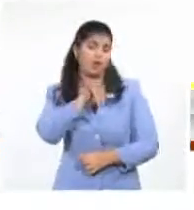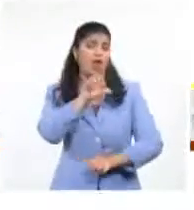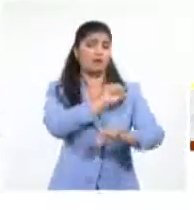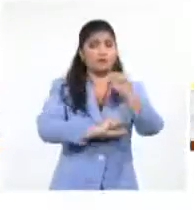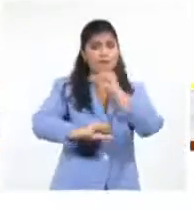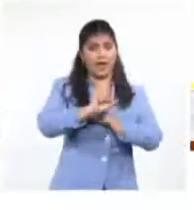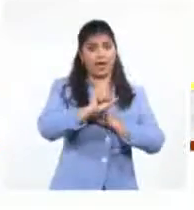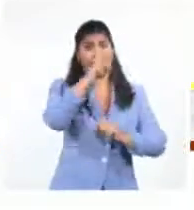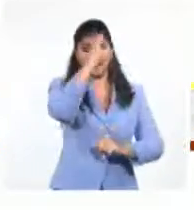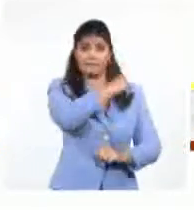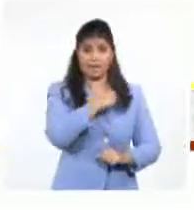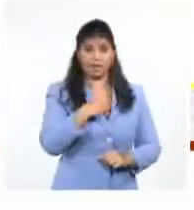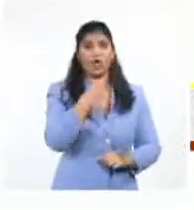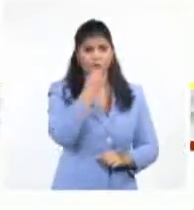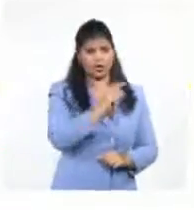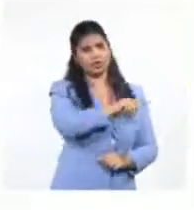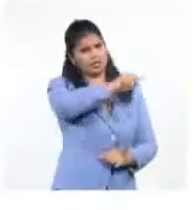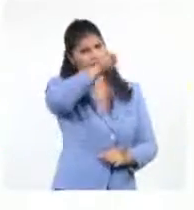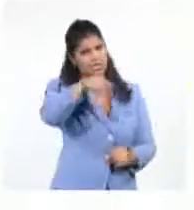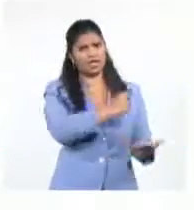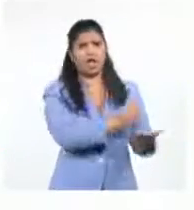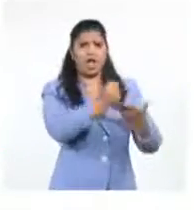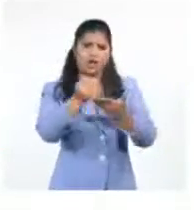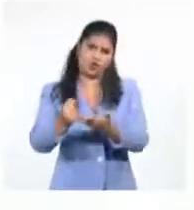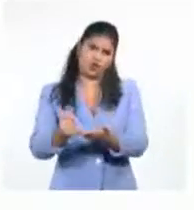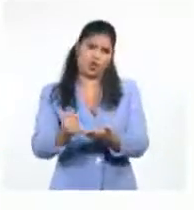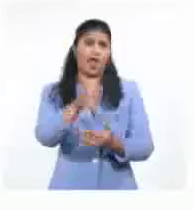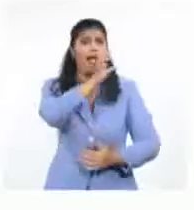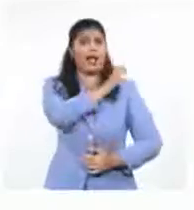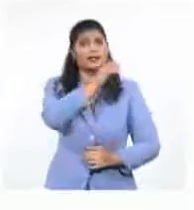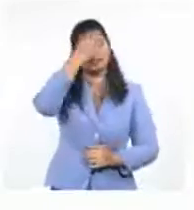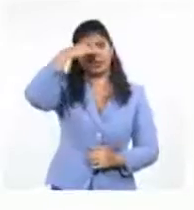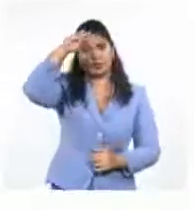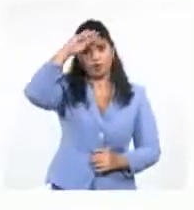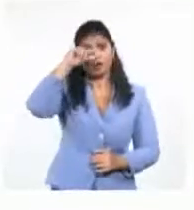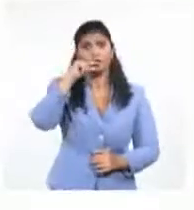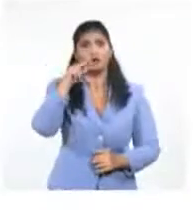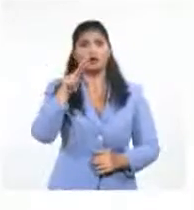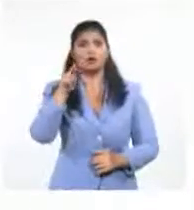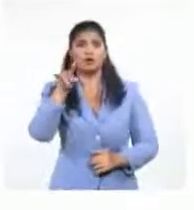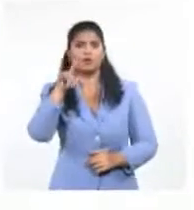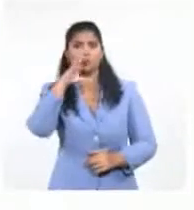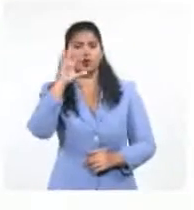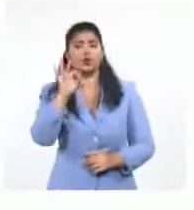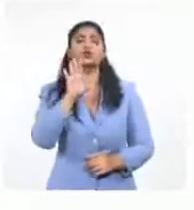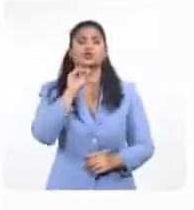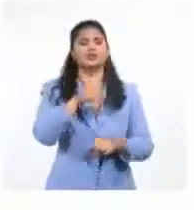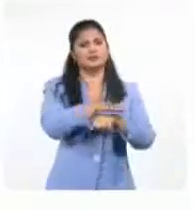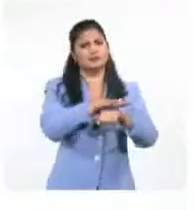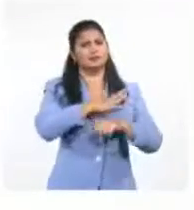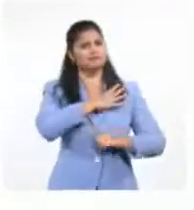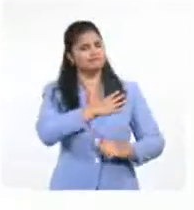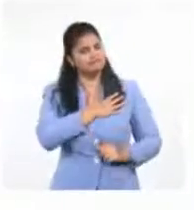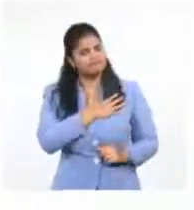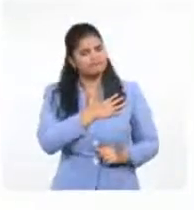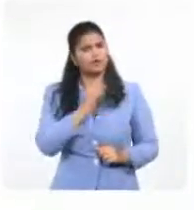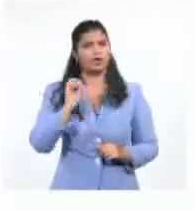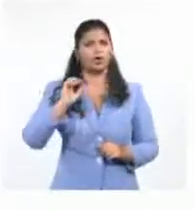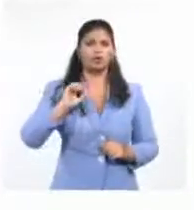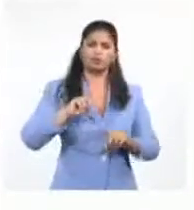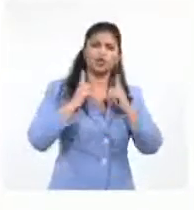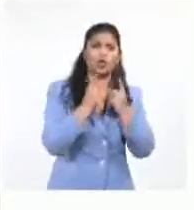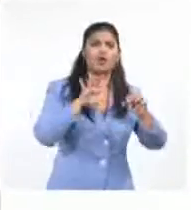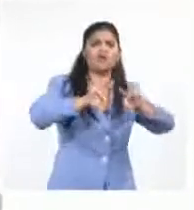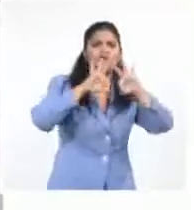el canciller cubano Bruno Rodríguez expresó profundo pesar a familiares y allegados de las víctimas de las dos naciones y deseos